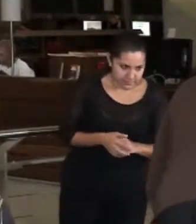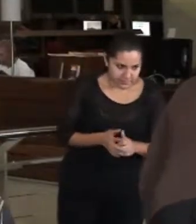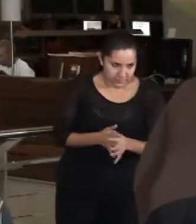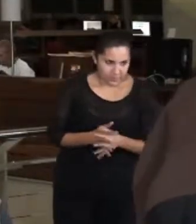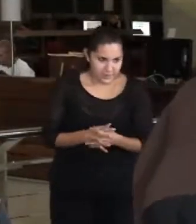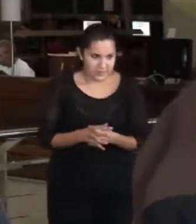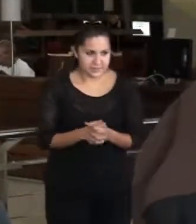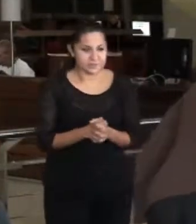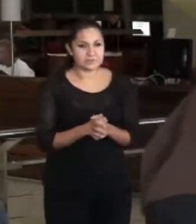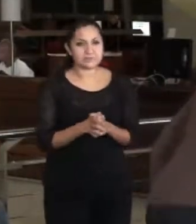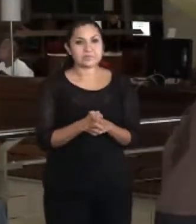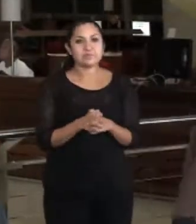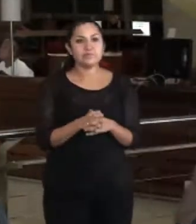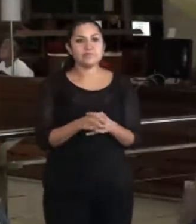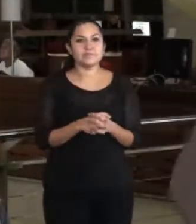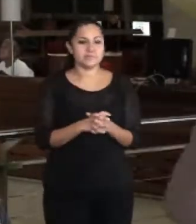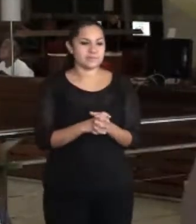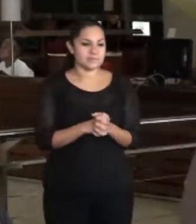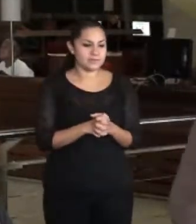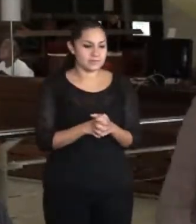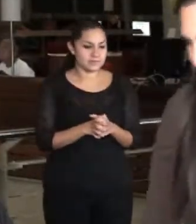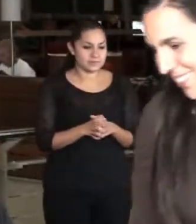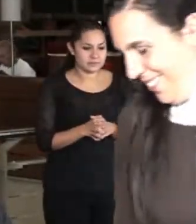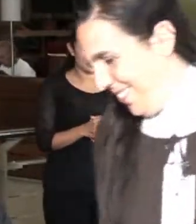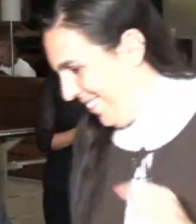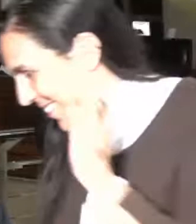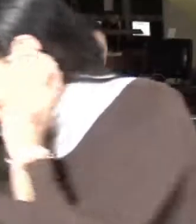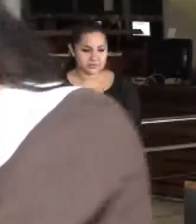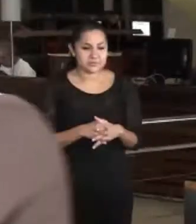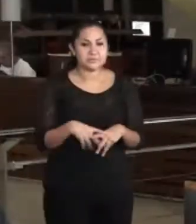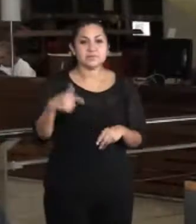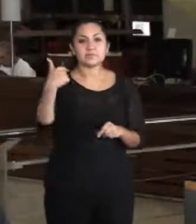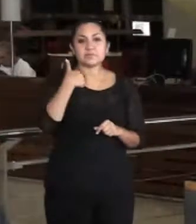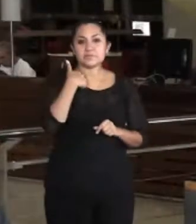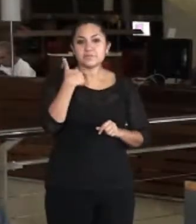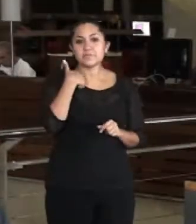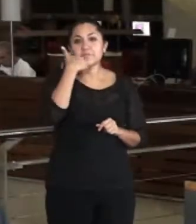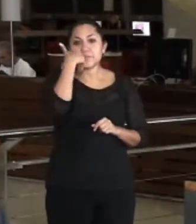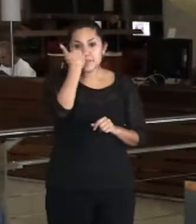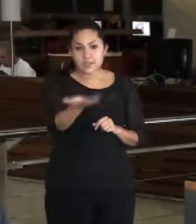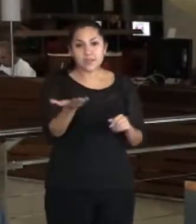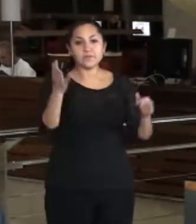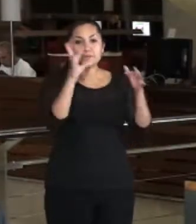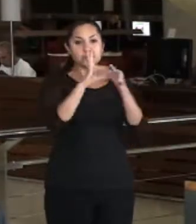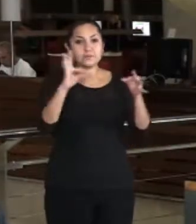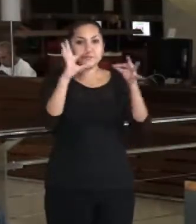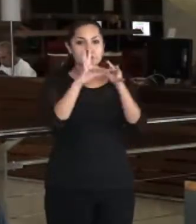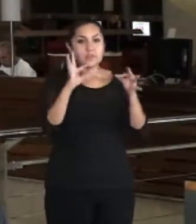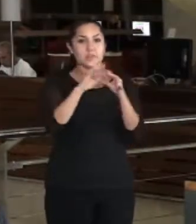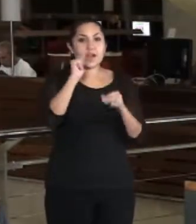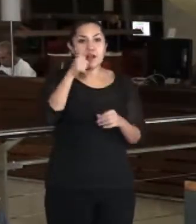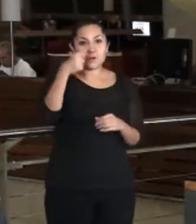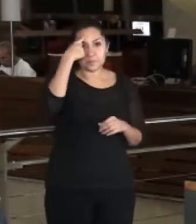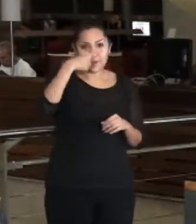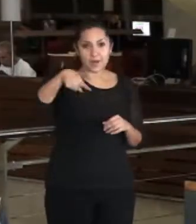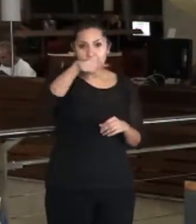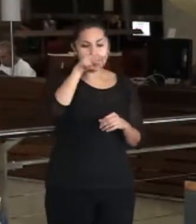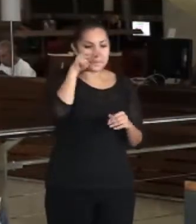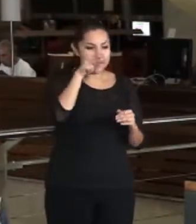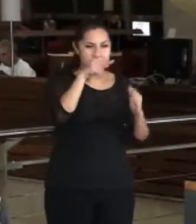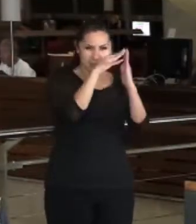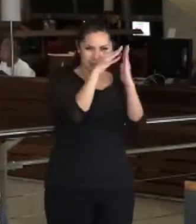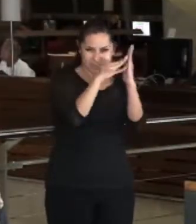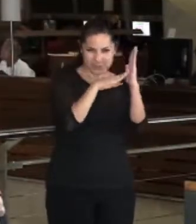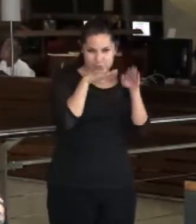es crear partido para que vean les vale era una parte del libro que vean qué divertida y qué increíble